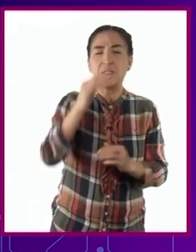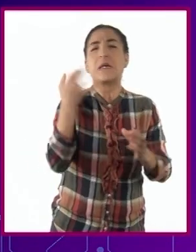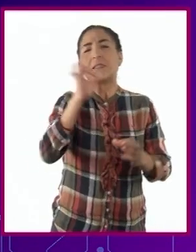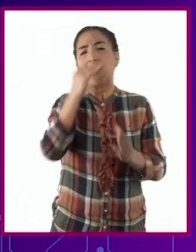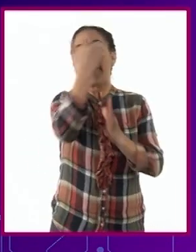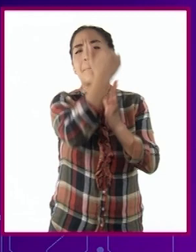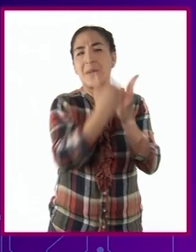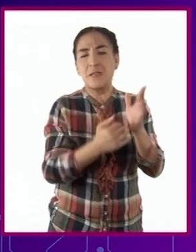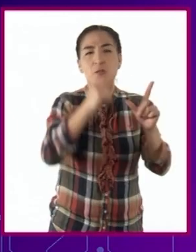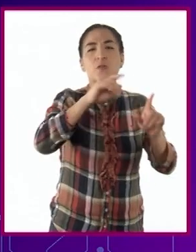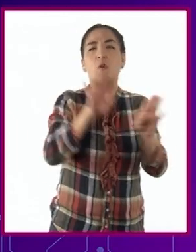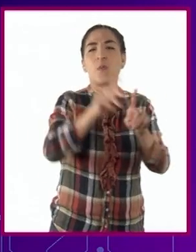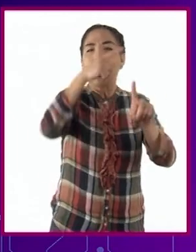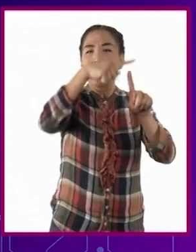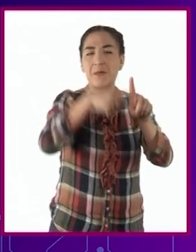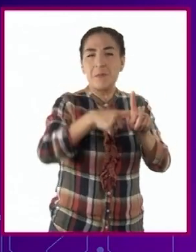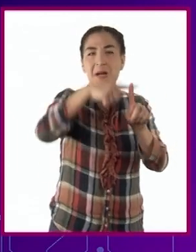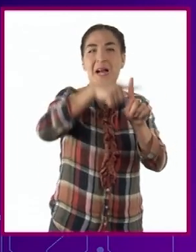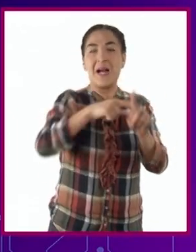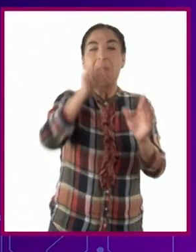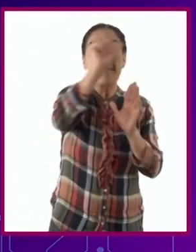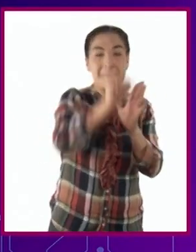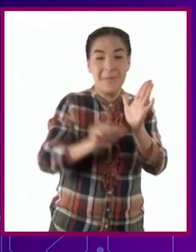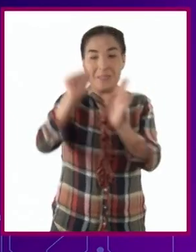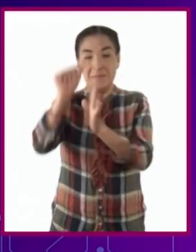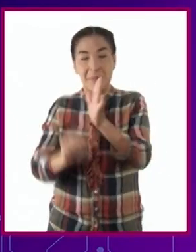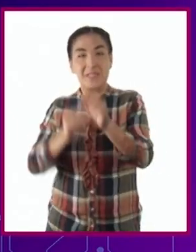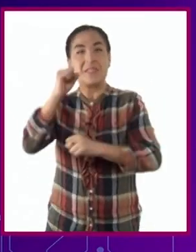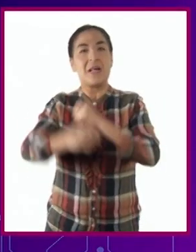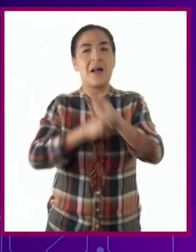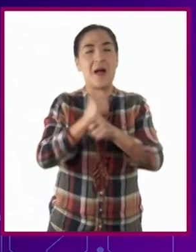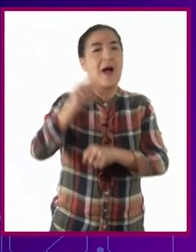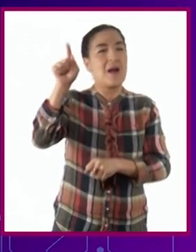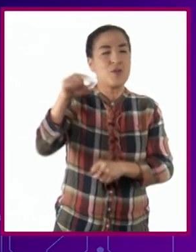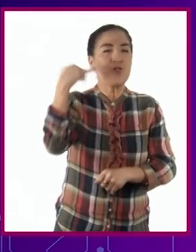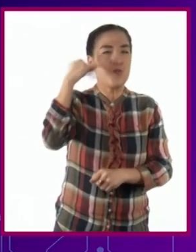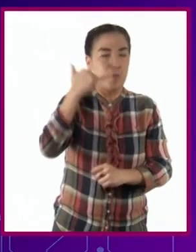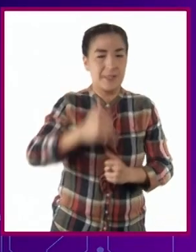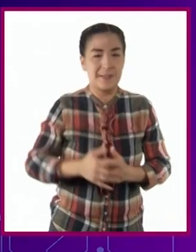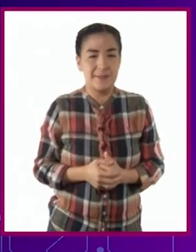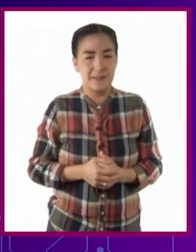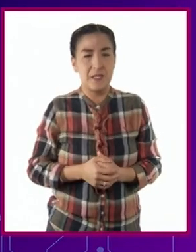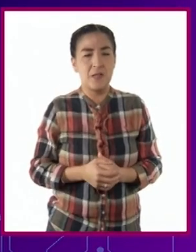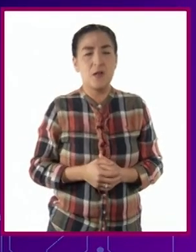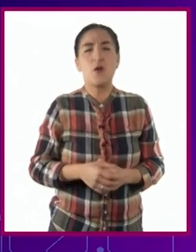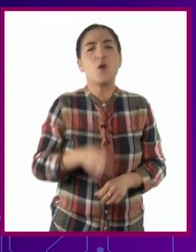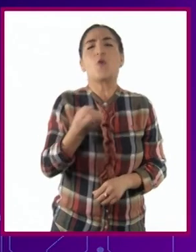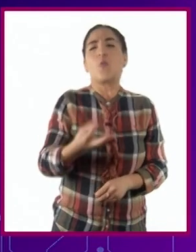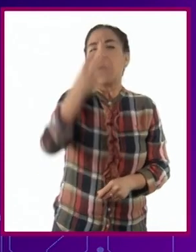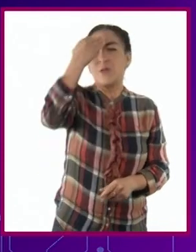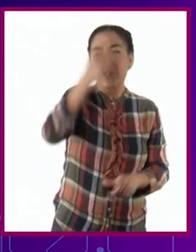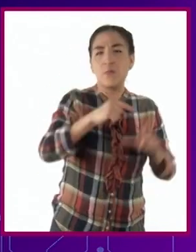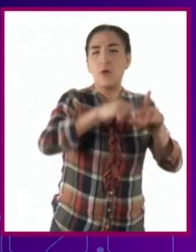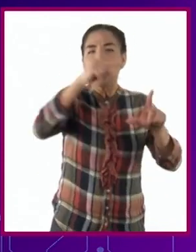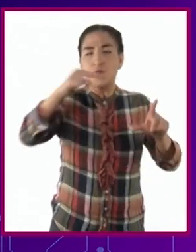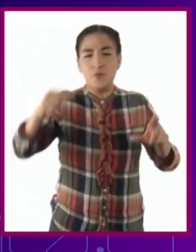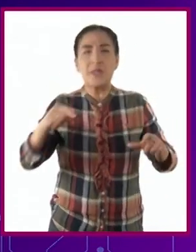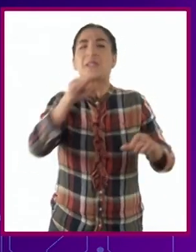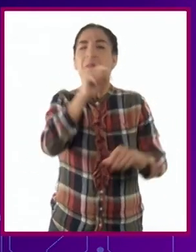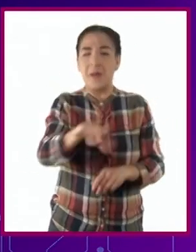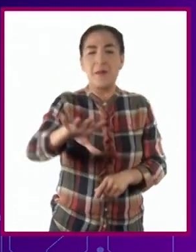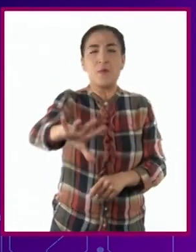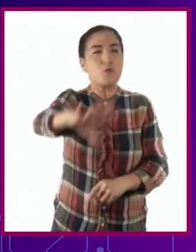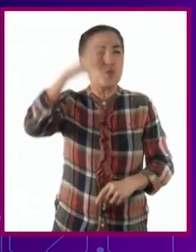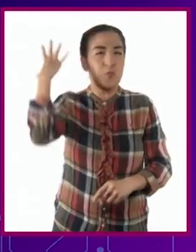disminución de las temperaturas a través de los meses del año de la ciudad de Mérida, o la variación del tiempo en las pruebas de velocidad